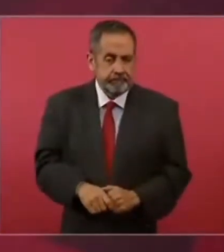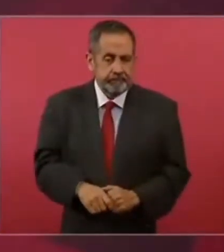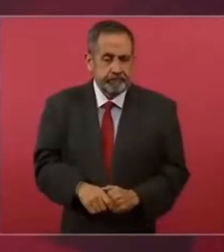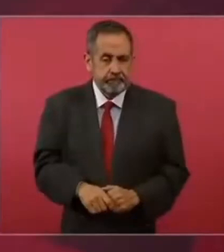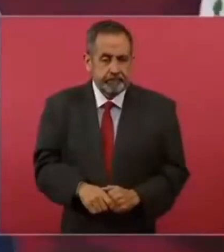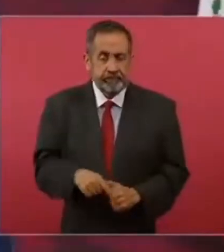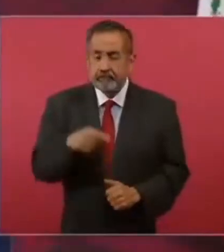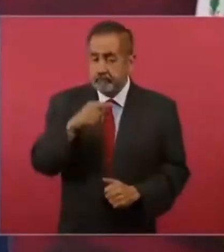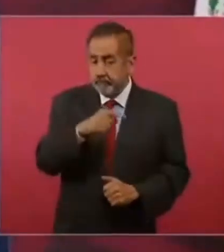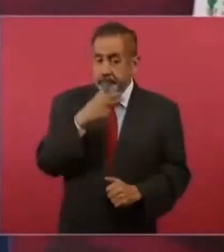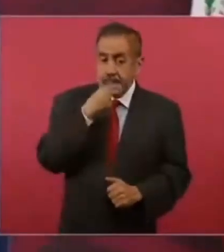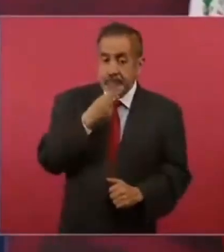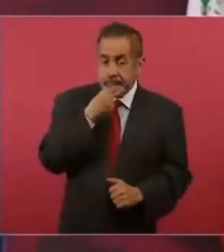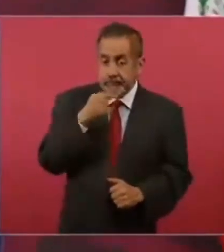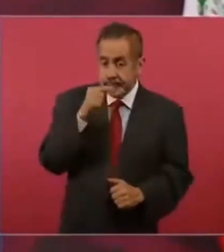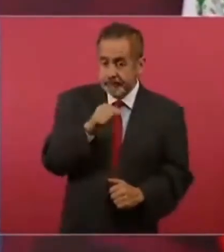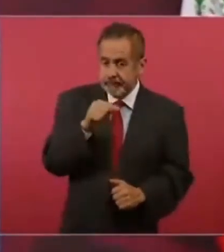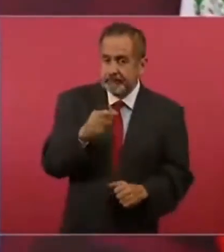Pero salió de que